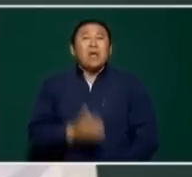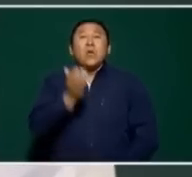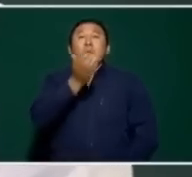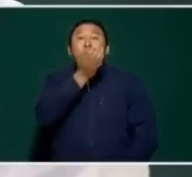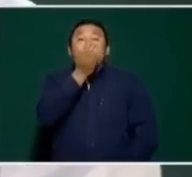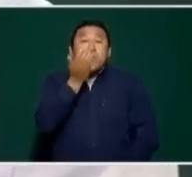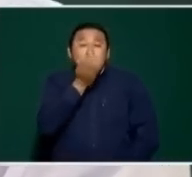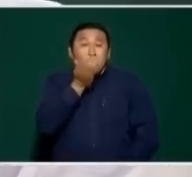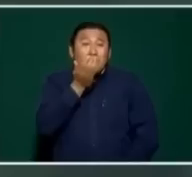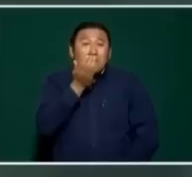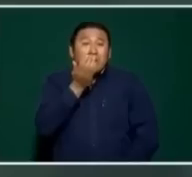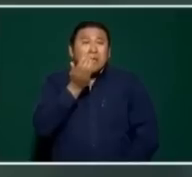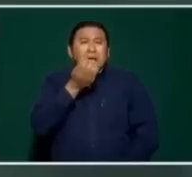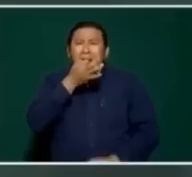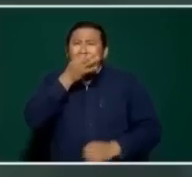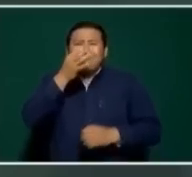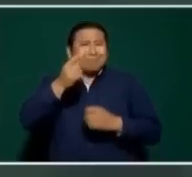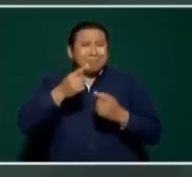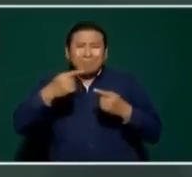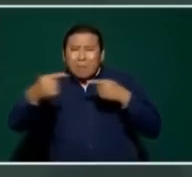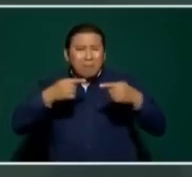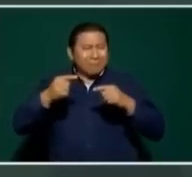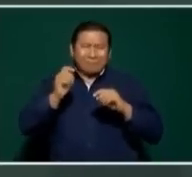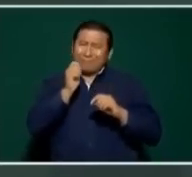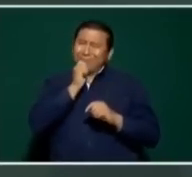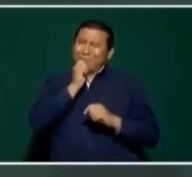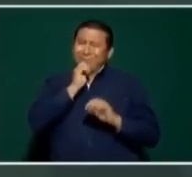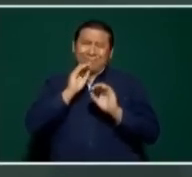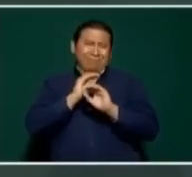estoy acostumbrado a polemizar y